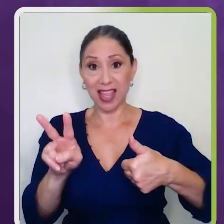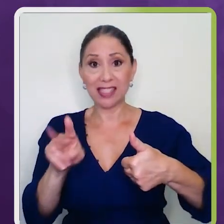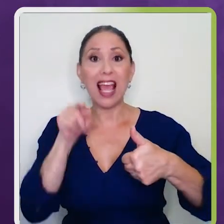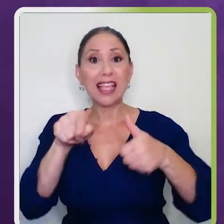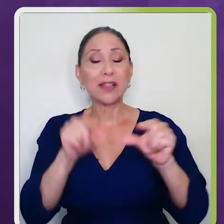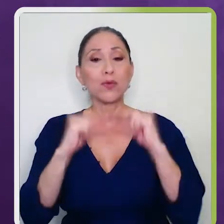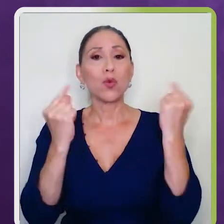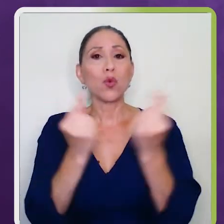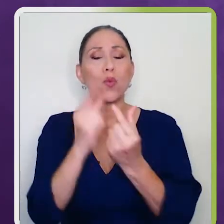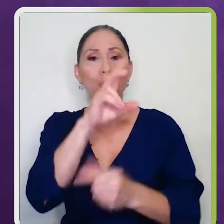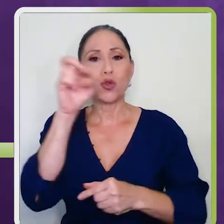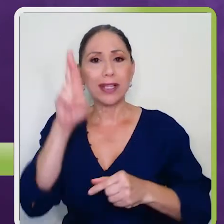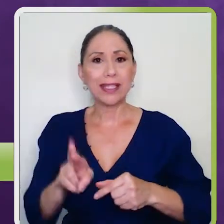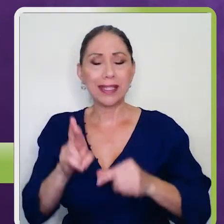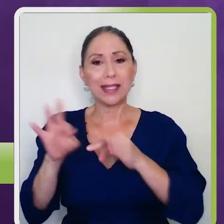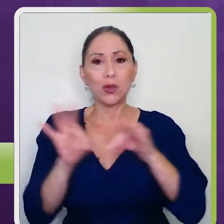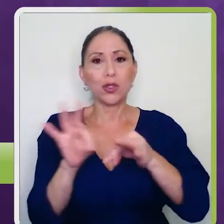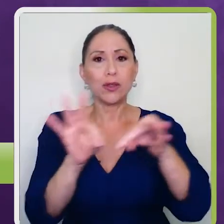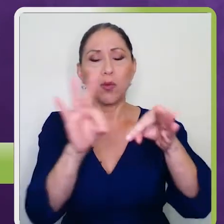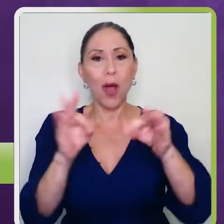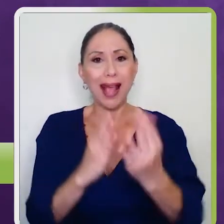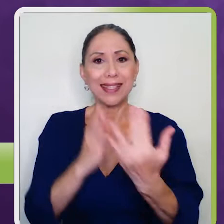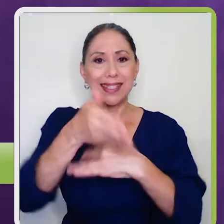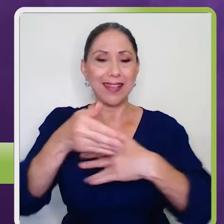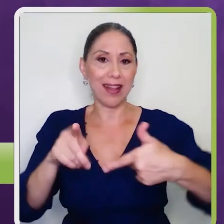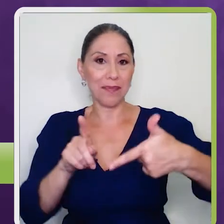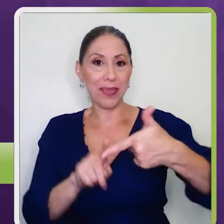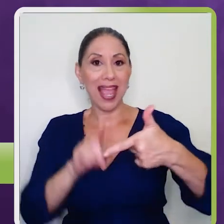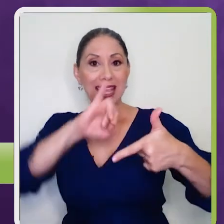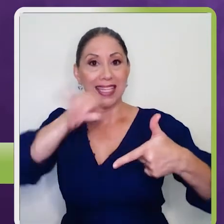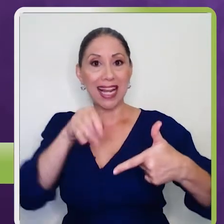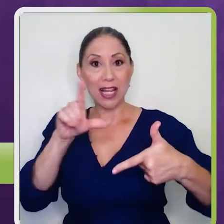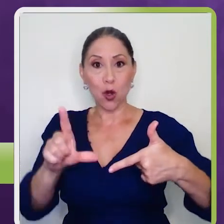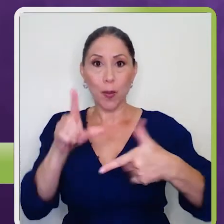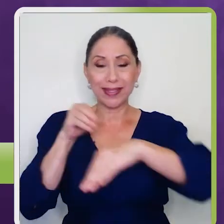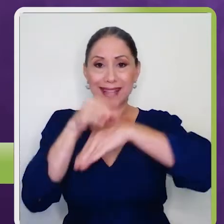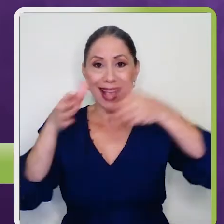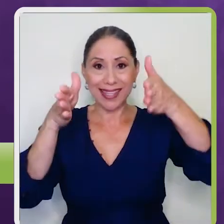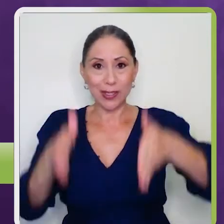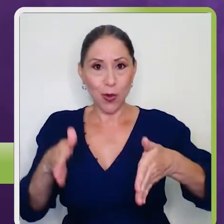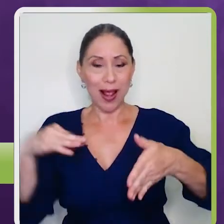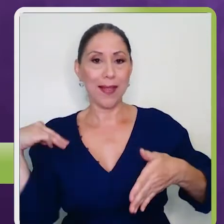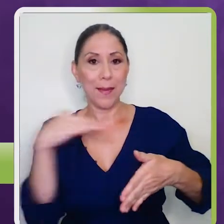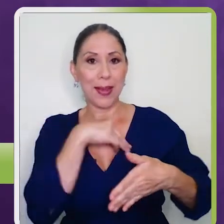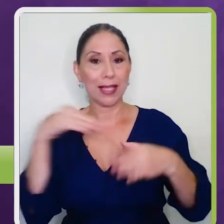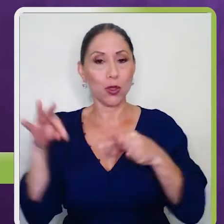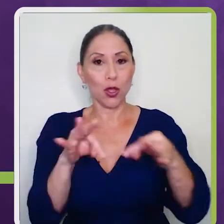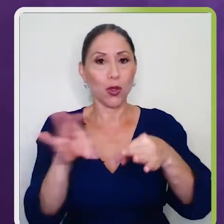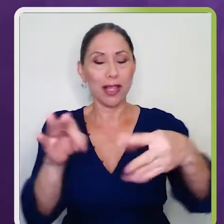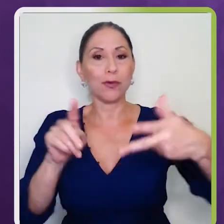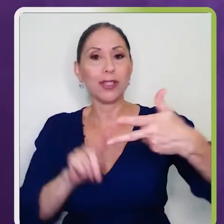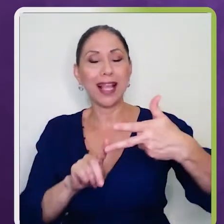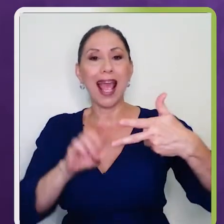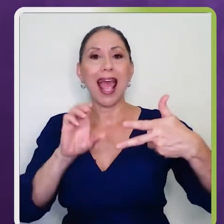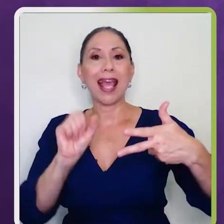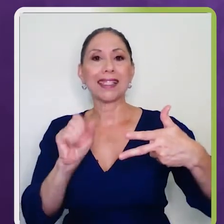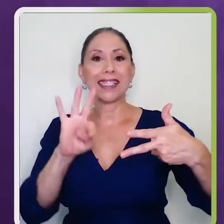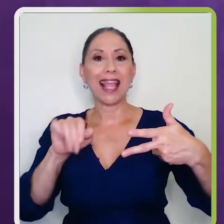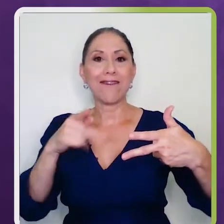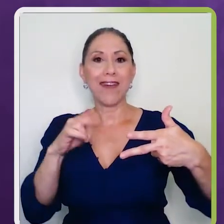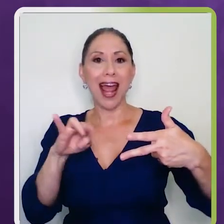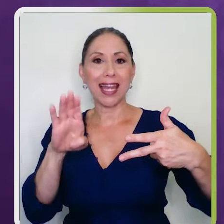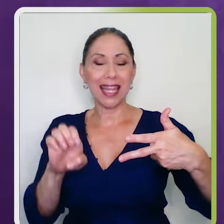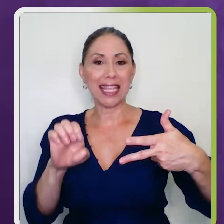Red Costarricense de Turismo Accesible, de Aquelín López, quien es asesora del ministro de Turismo, y también Stephanie Chigi